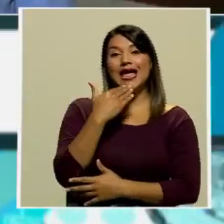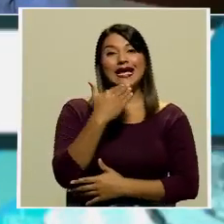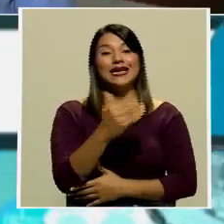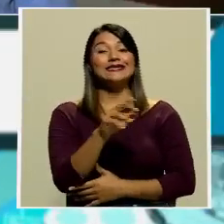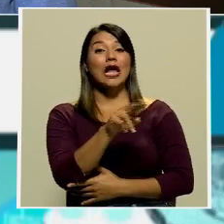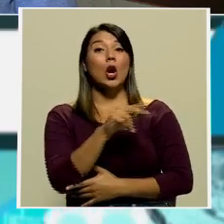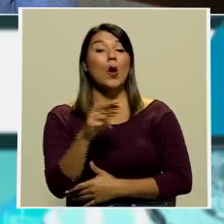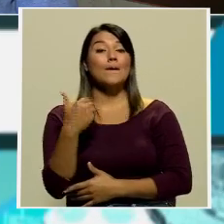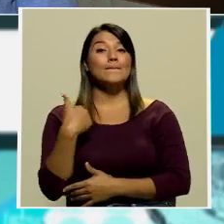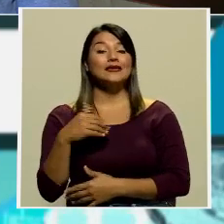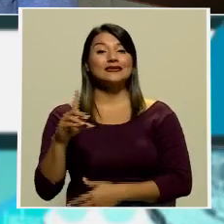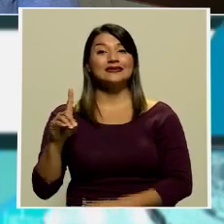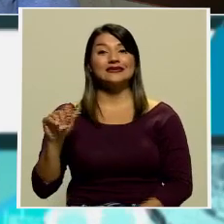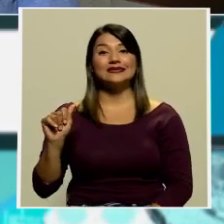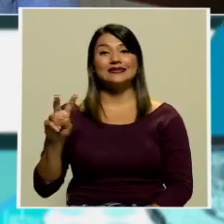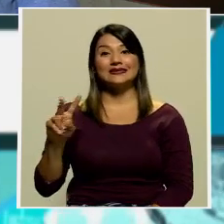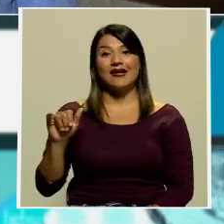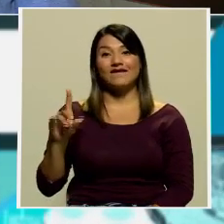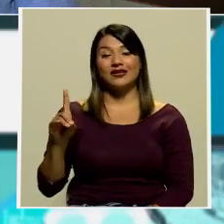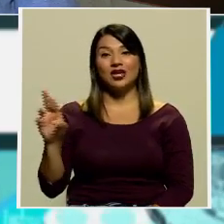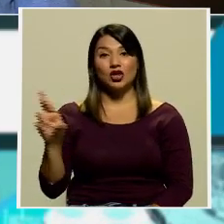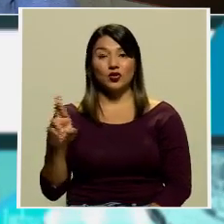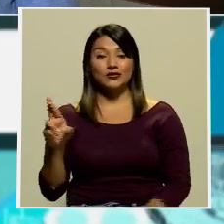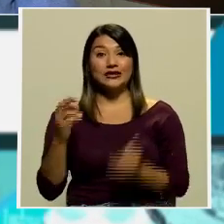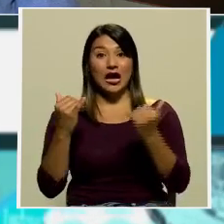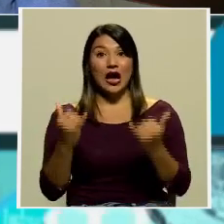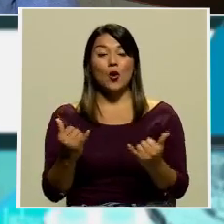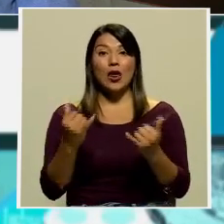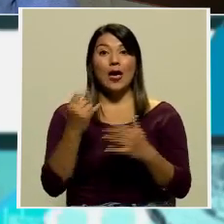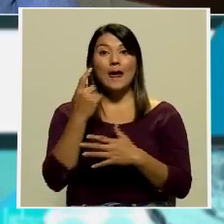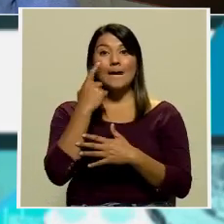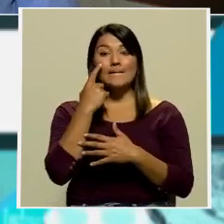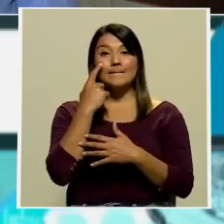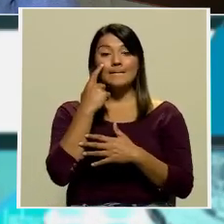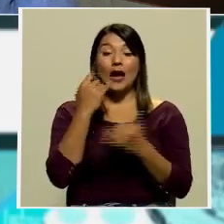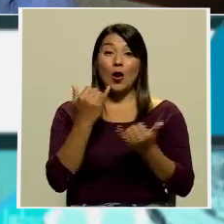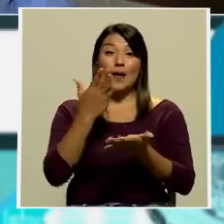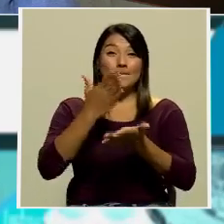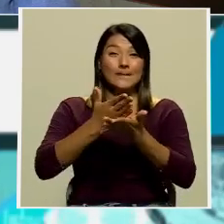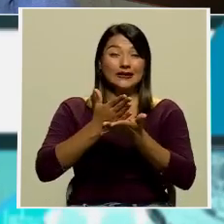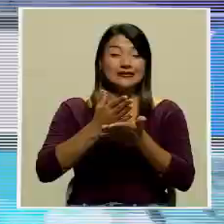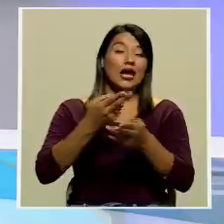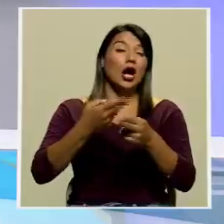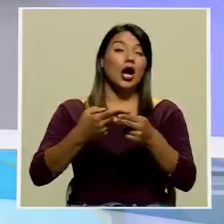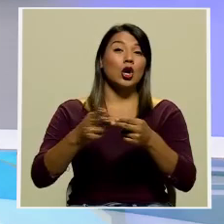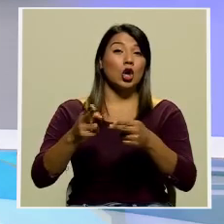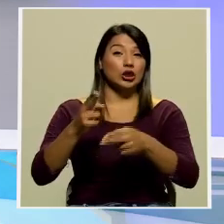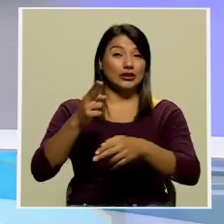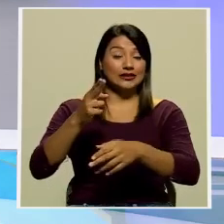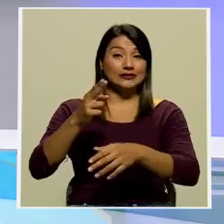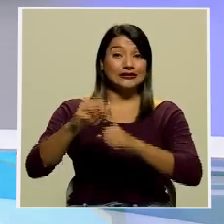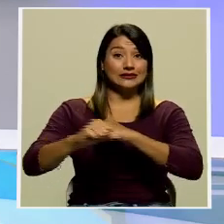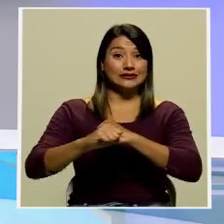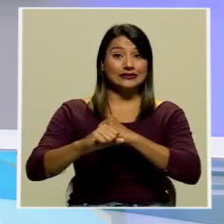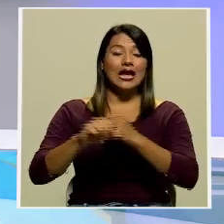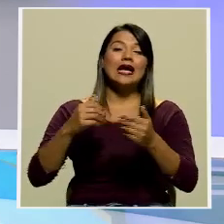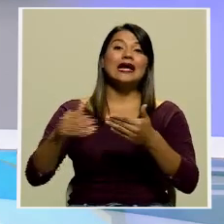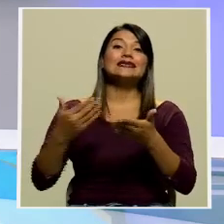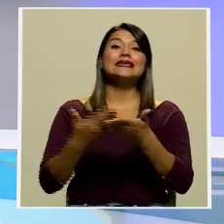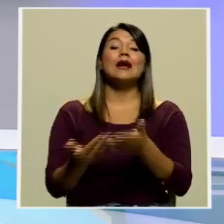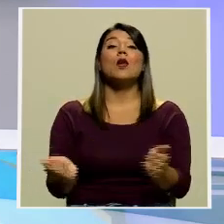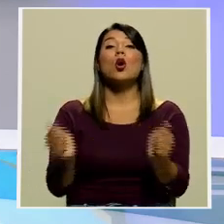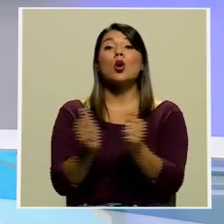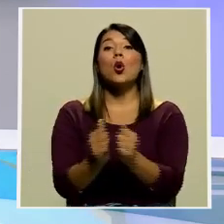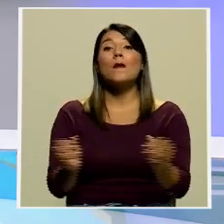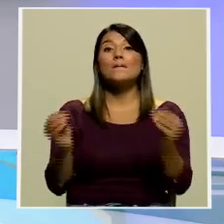nuestro compañero David Roversi. De inmediato vamos a una breve pausa comercial y ya regresamos con el